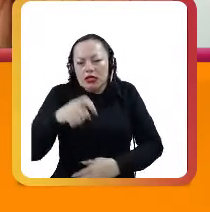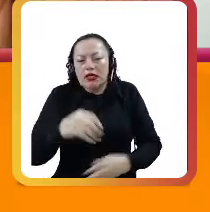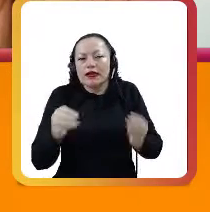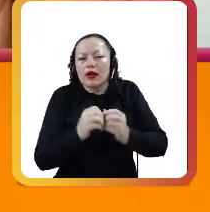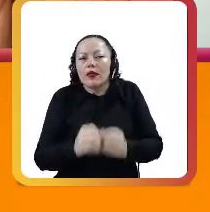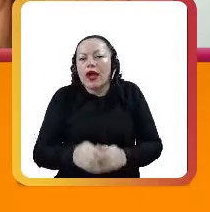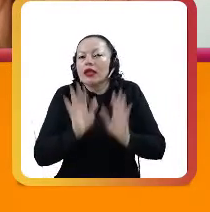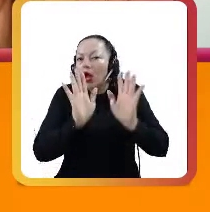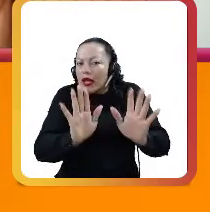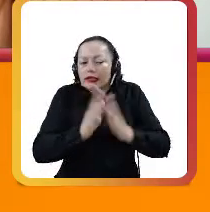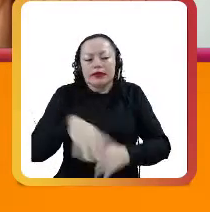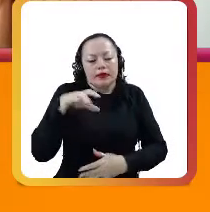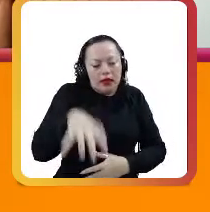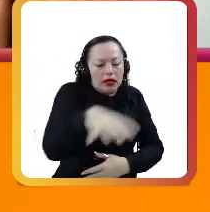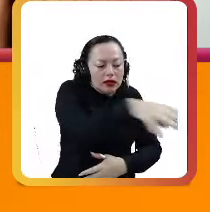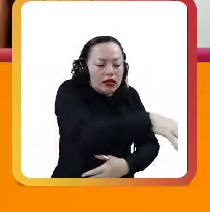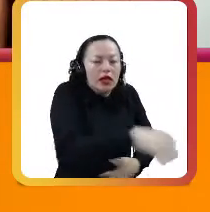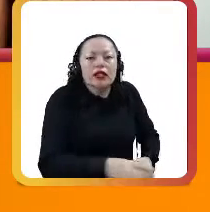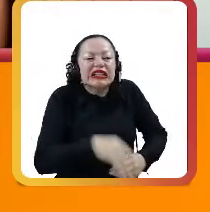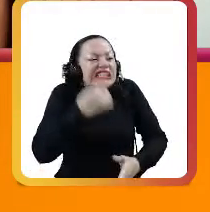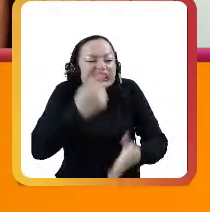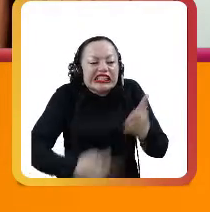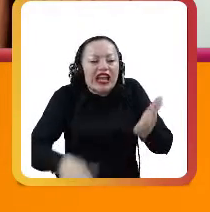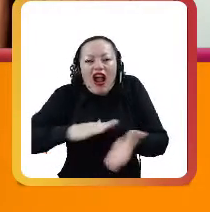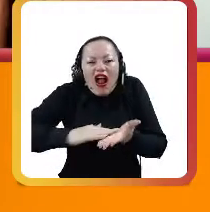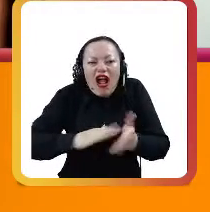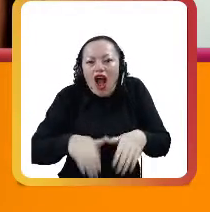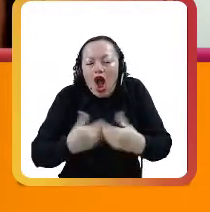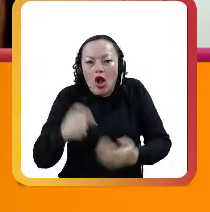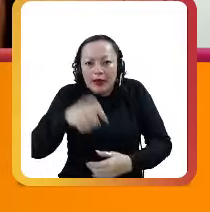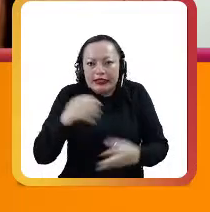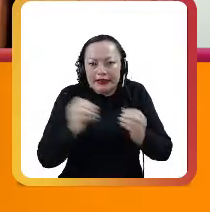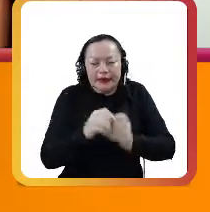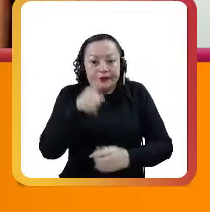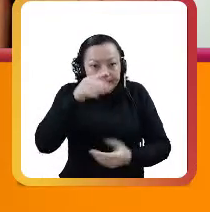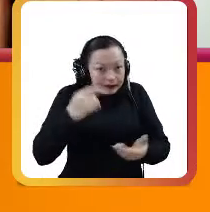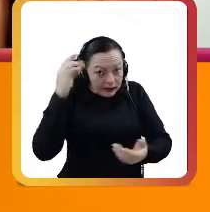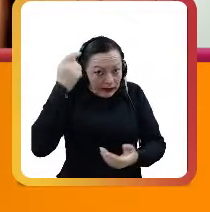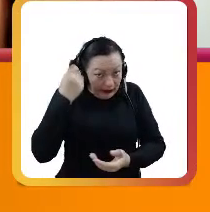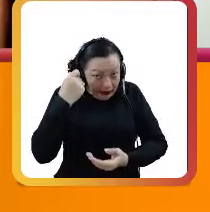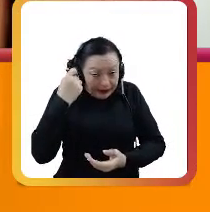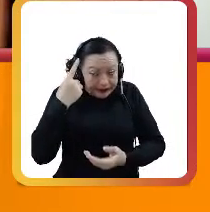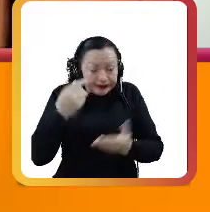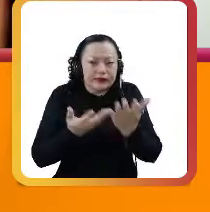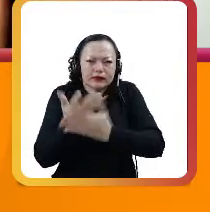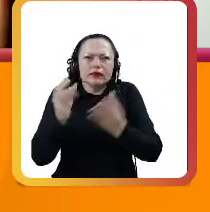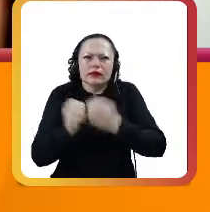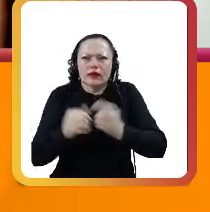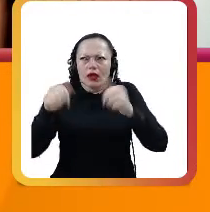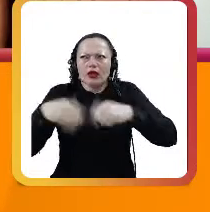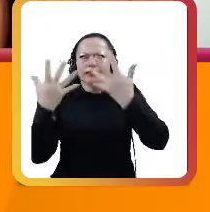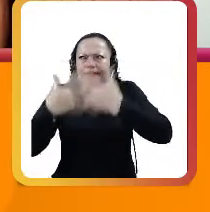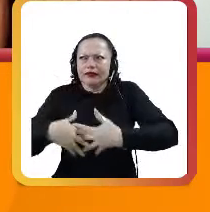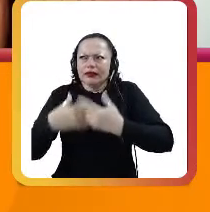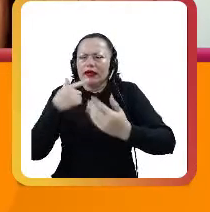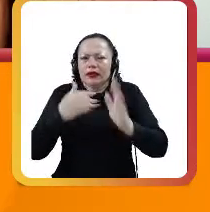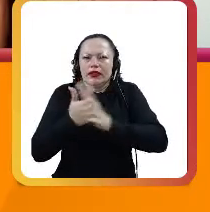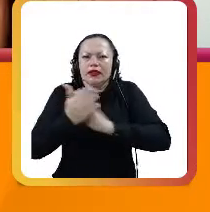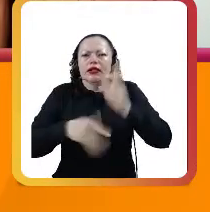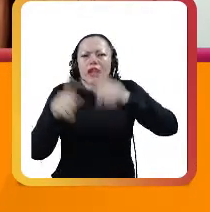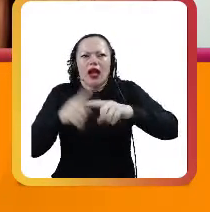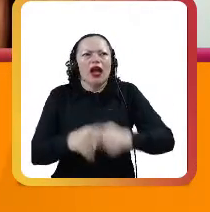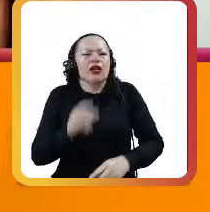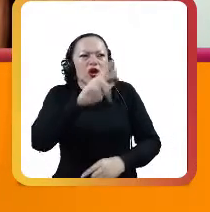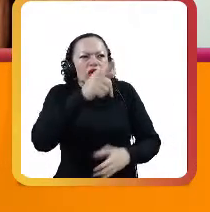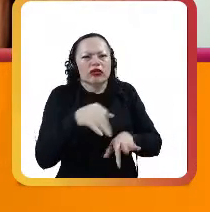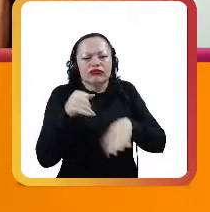cada sector. Entonces, para tenerlo en cuenta, porque por ejemplo hoy habrían fábricas y algunas